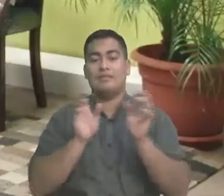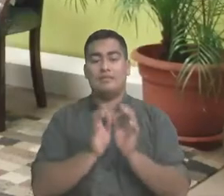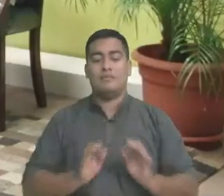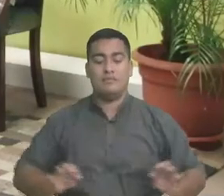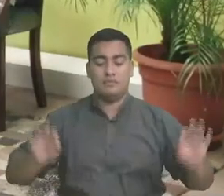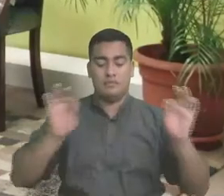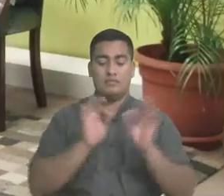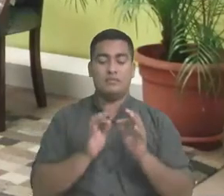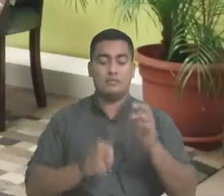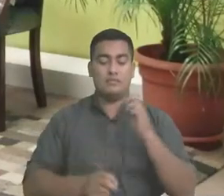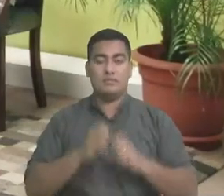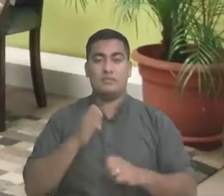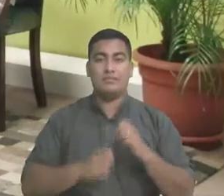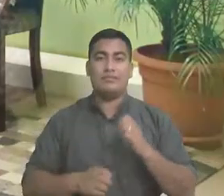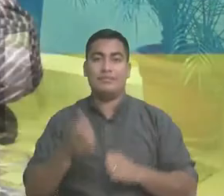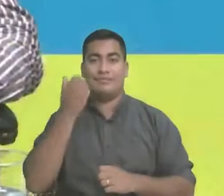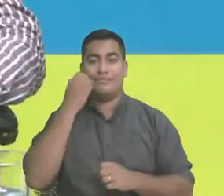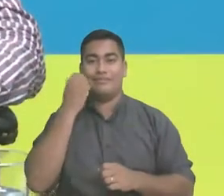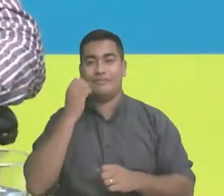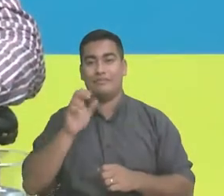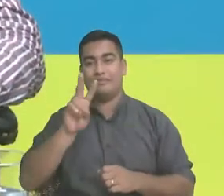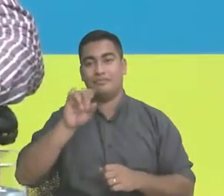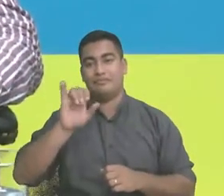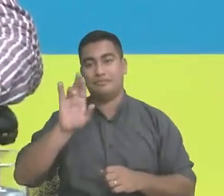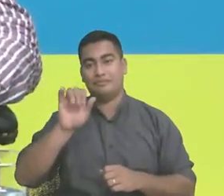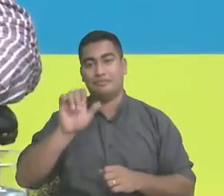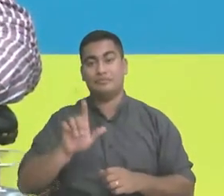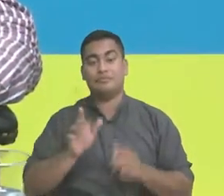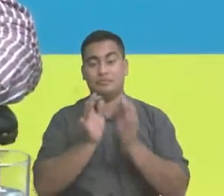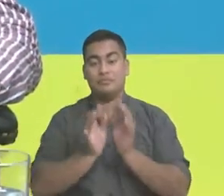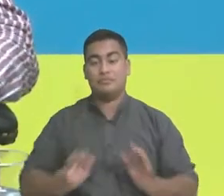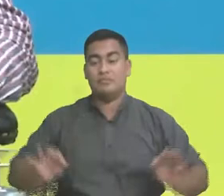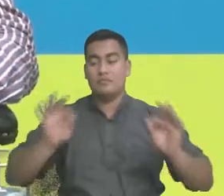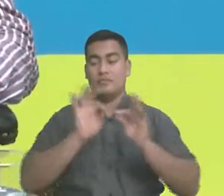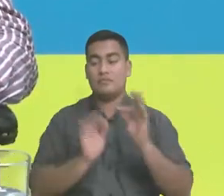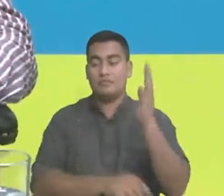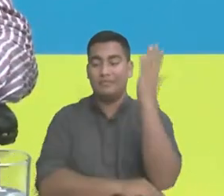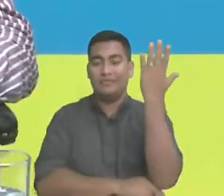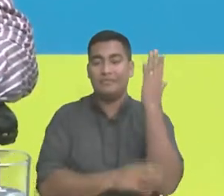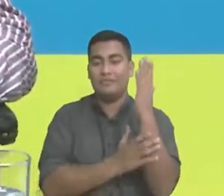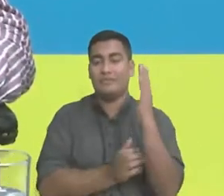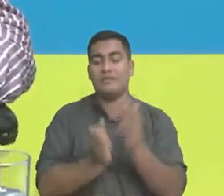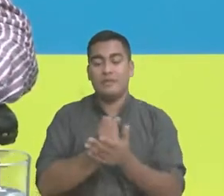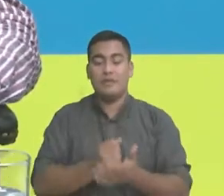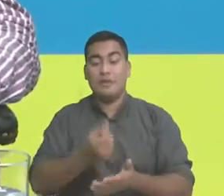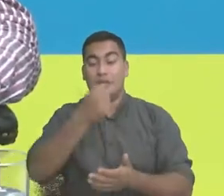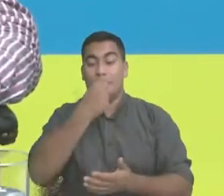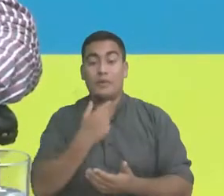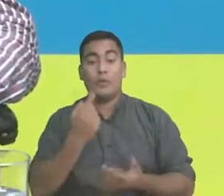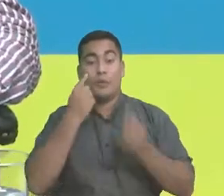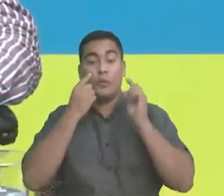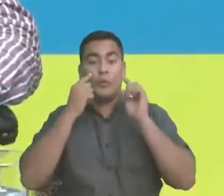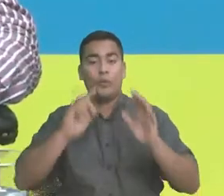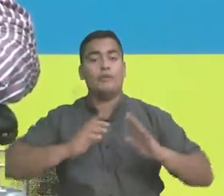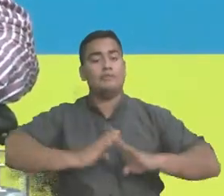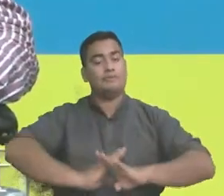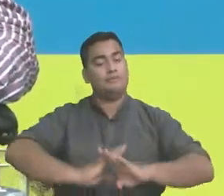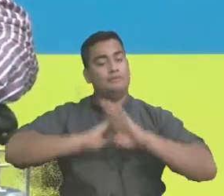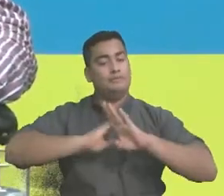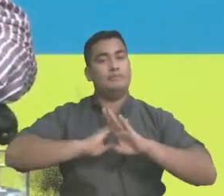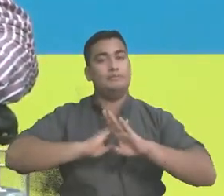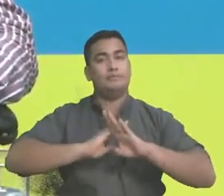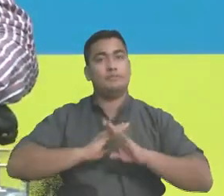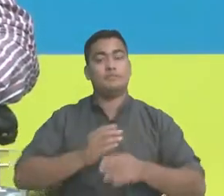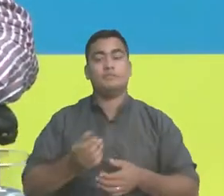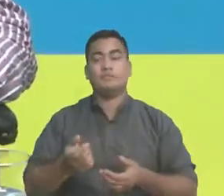sobre las afectaciones virales y la importancia que juega la medicina natural, tanto para la prevención como para